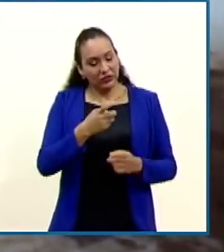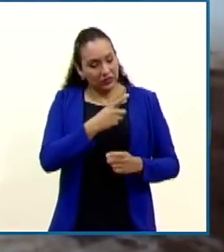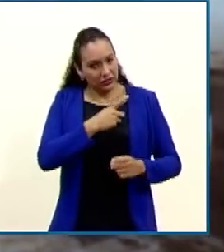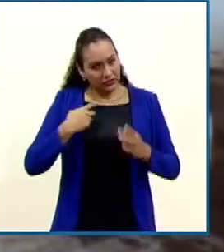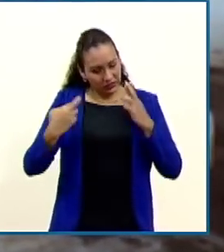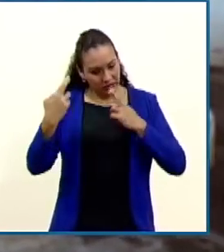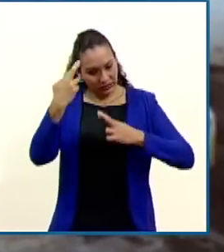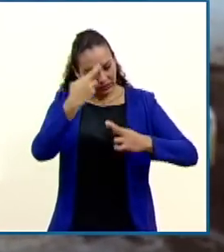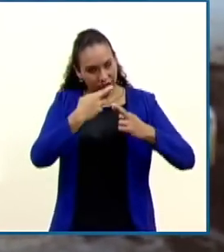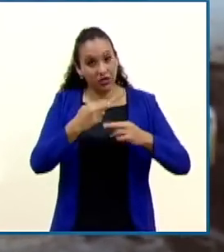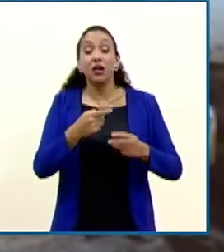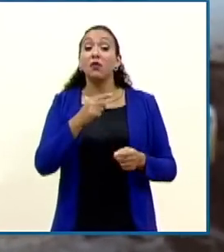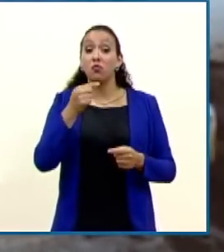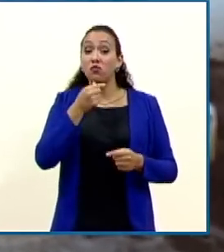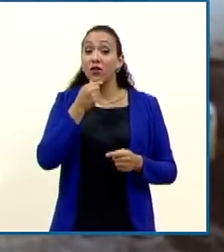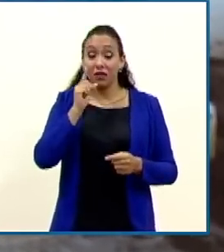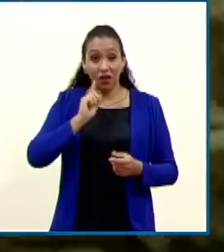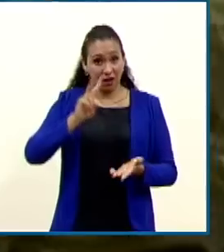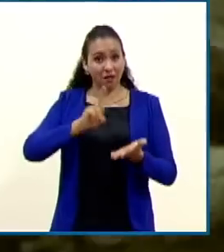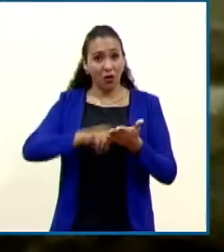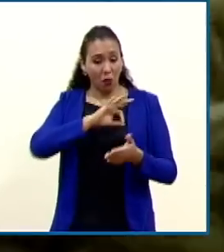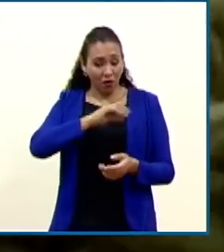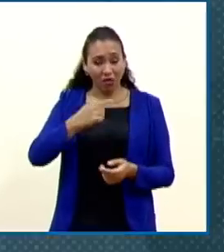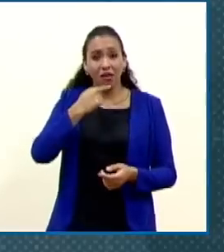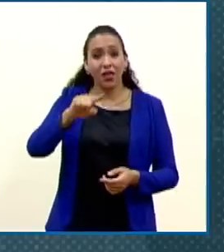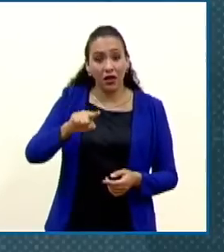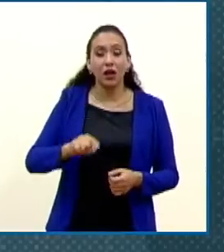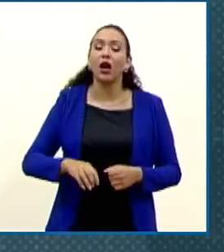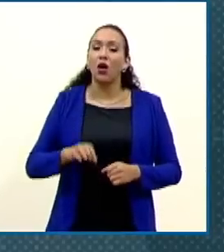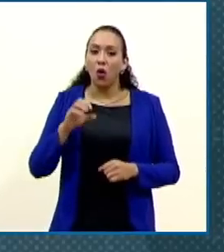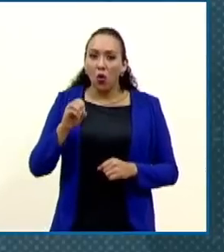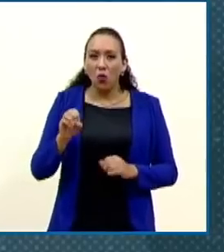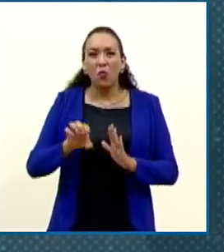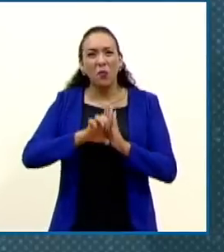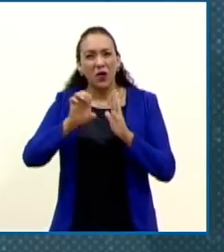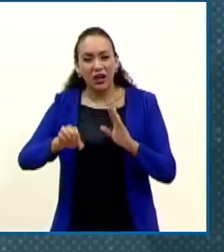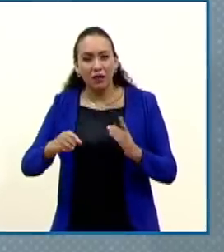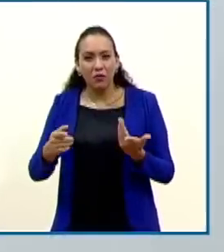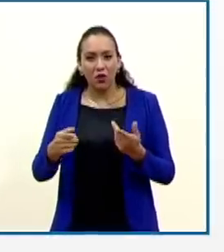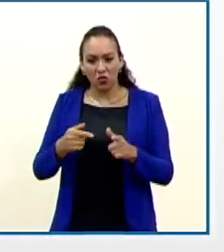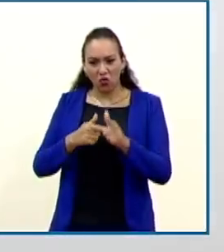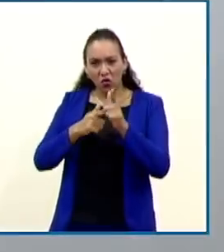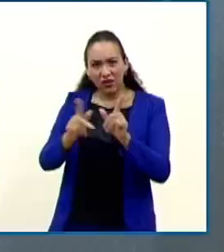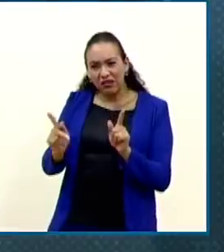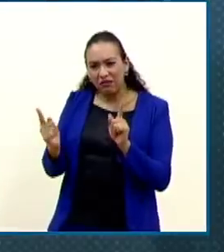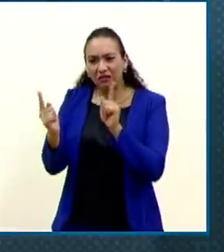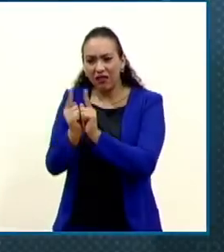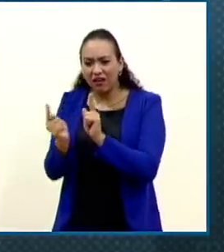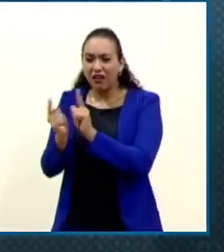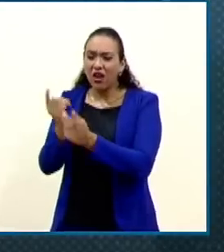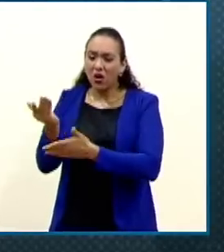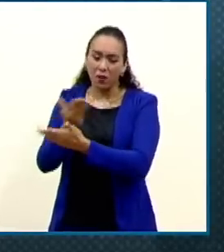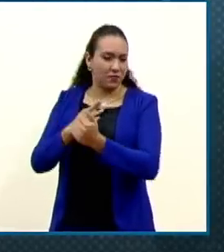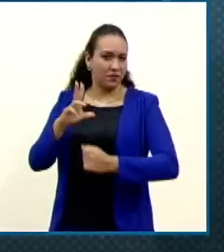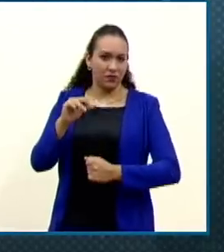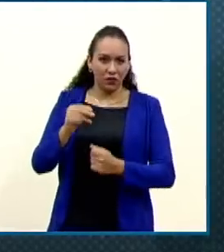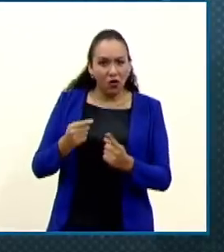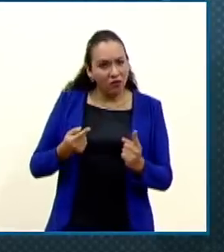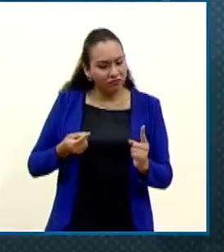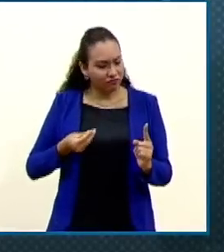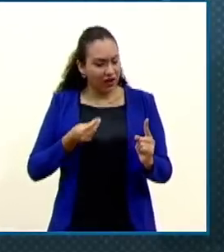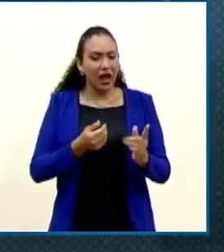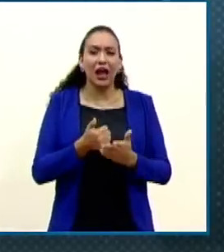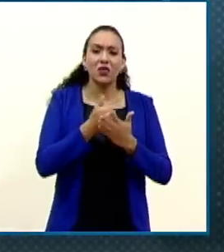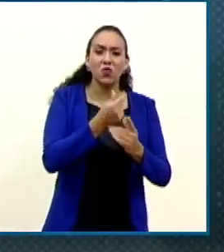también. Además, evitar la presencia o interacción con quien haya ejercido esta agresión, brindar asistencia psicológica